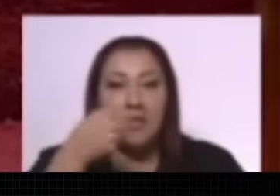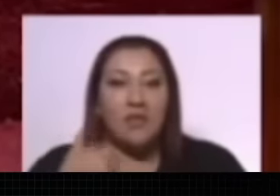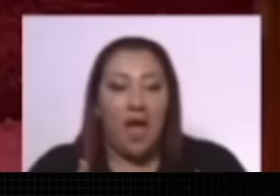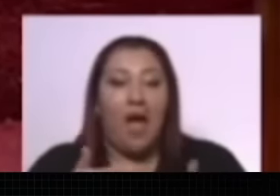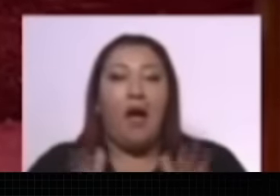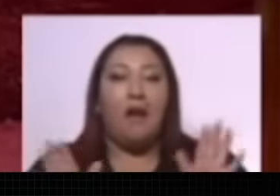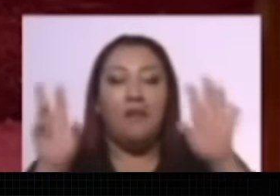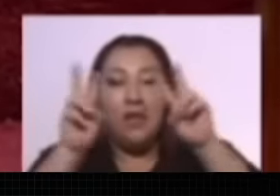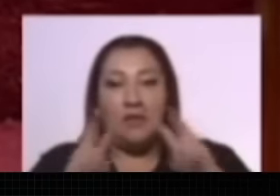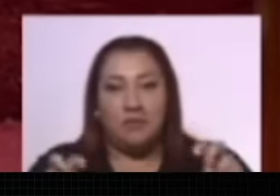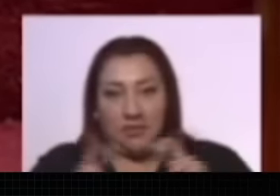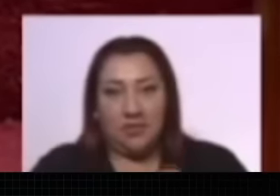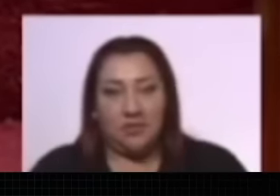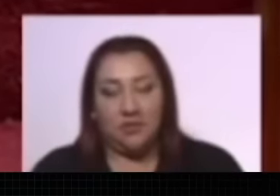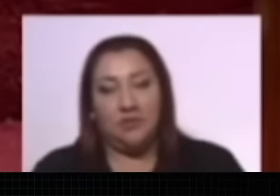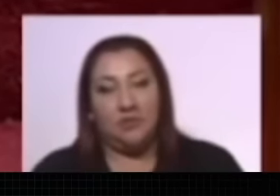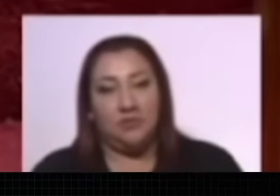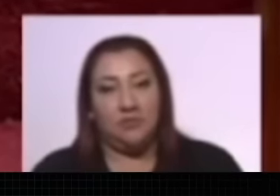la investigación.